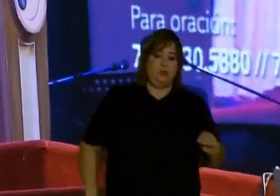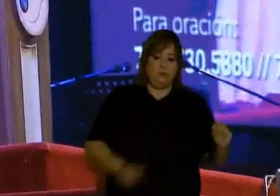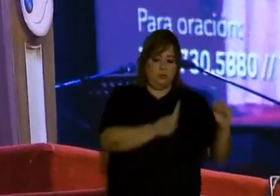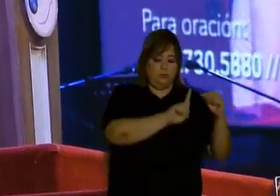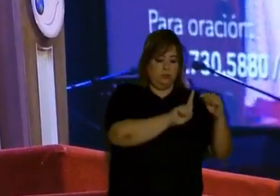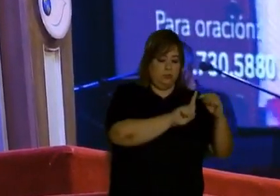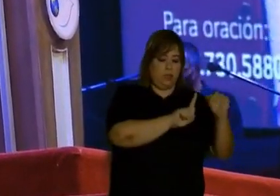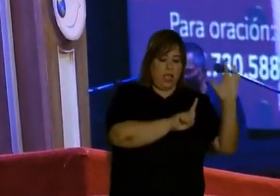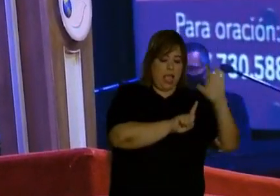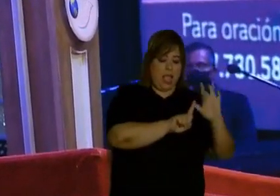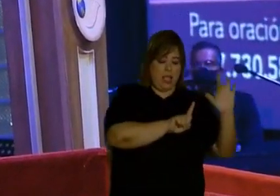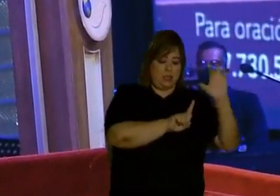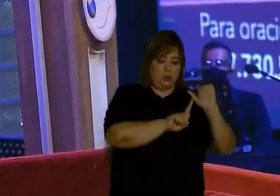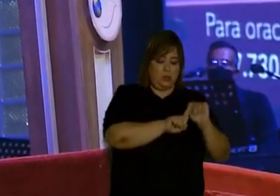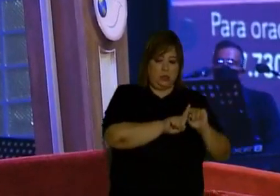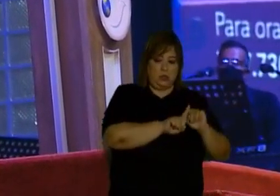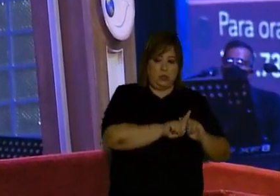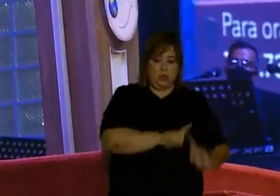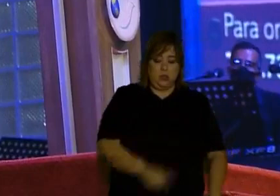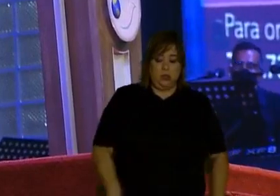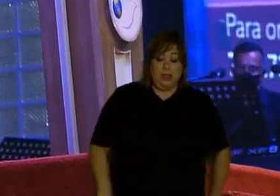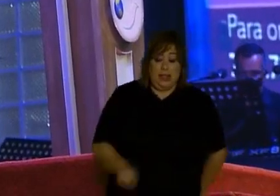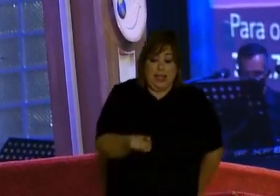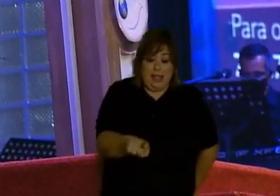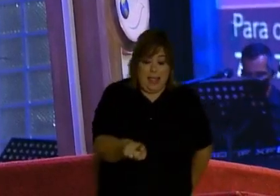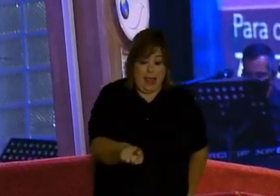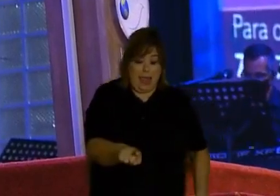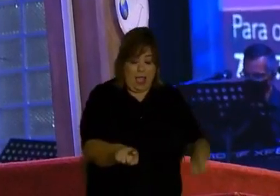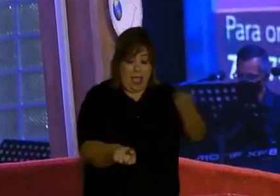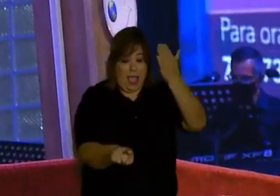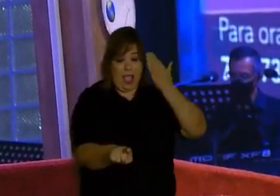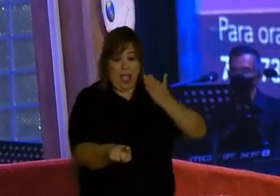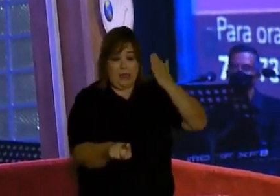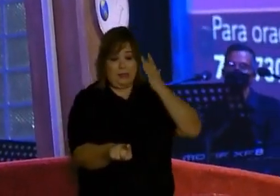Él dio testimonio de mí, ahora me manda a preguntar si soy yo.